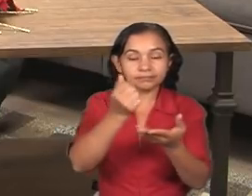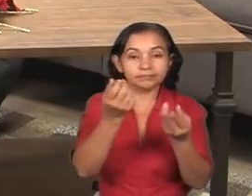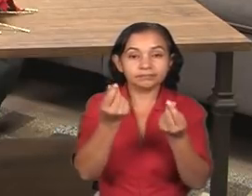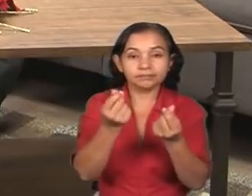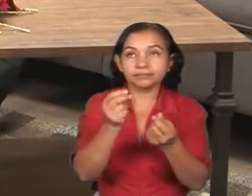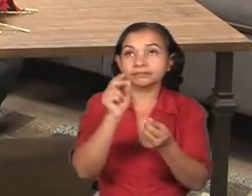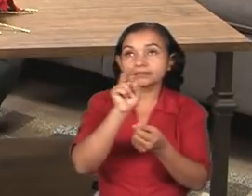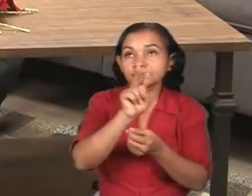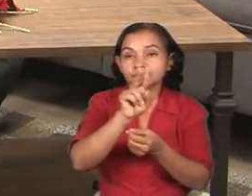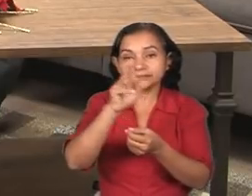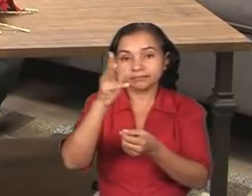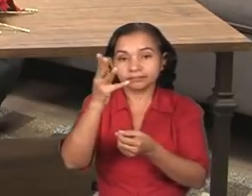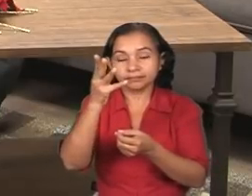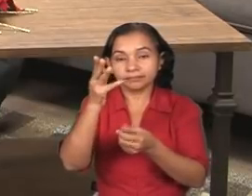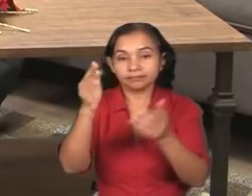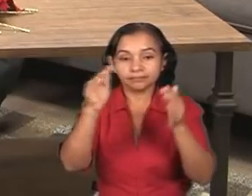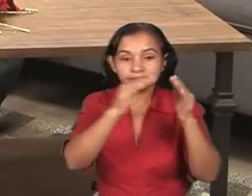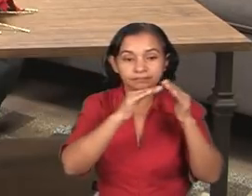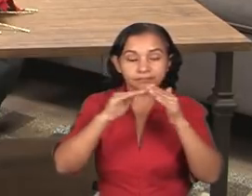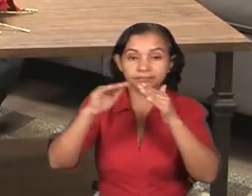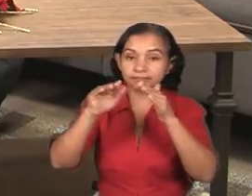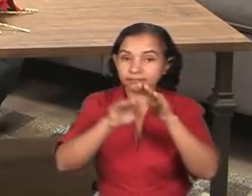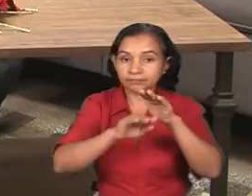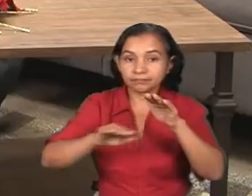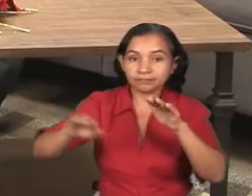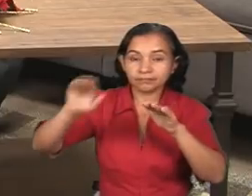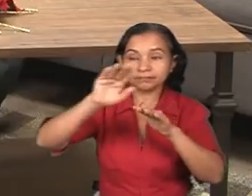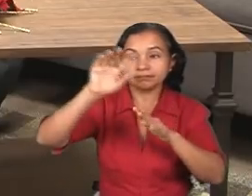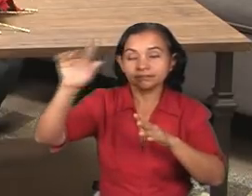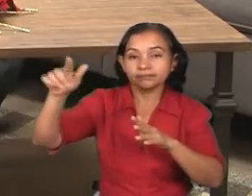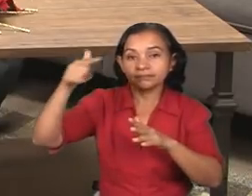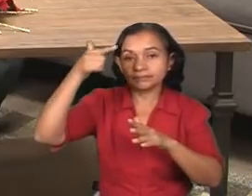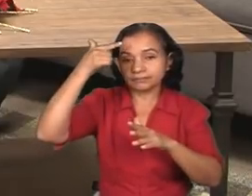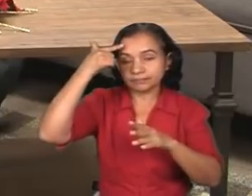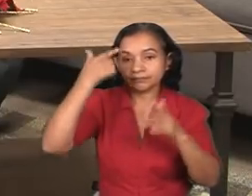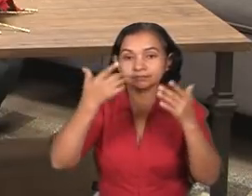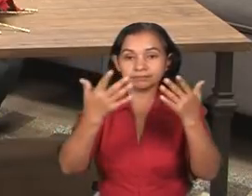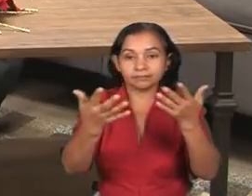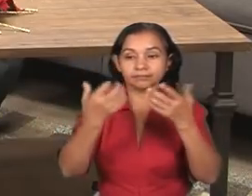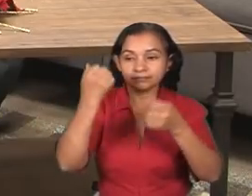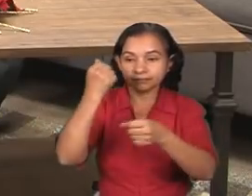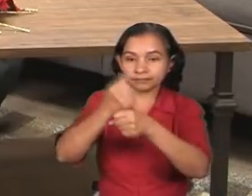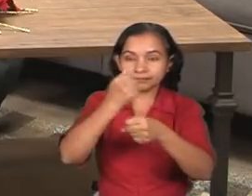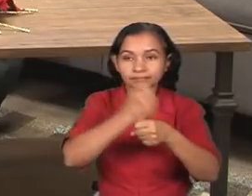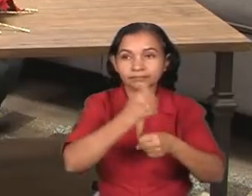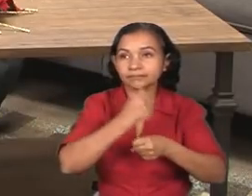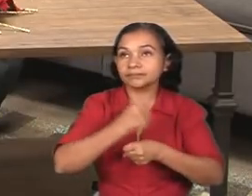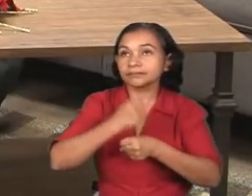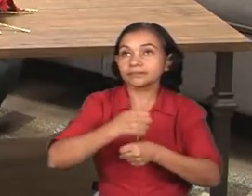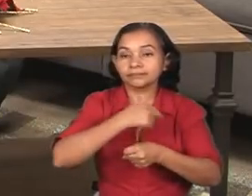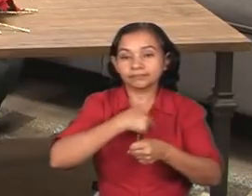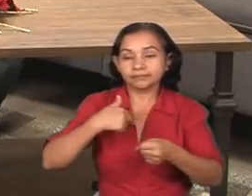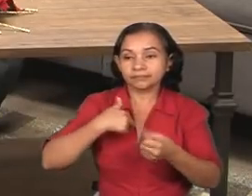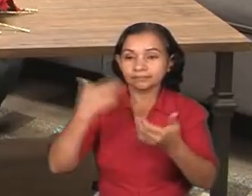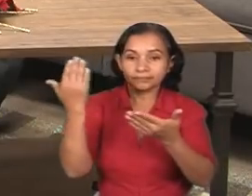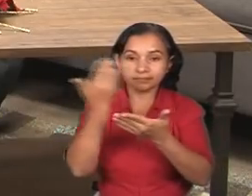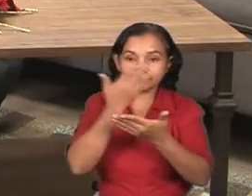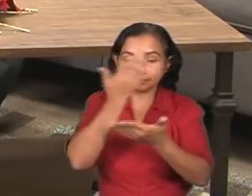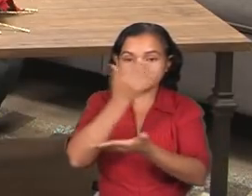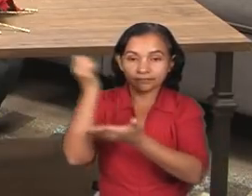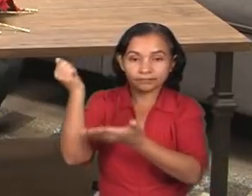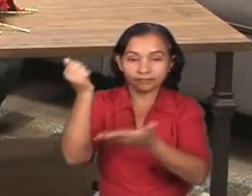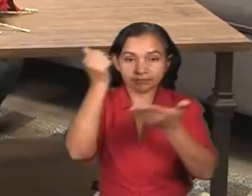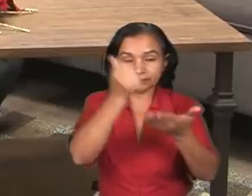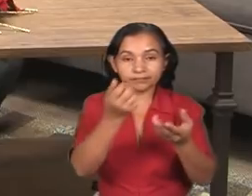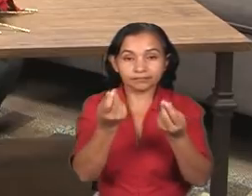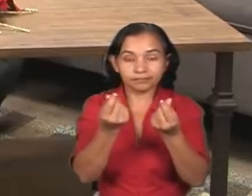29 ciudades más. Es decir, este gobierno realmente está empeñado en trabajar, y hacer estudios de preinversión te